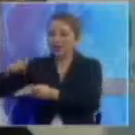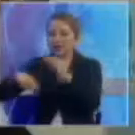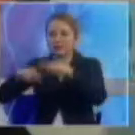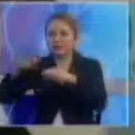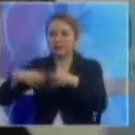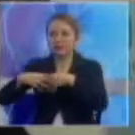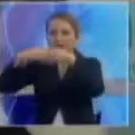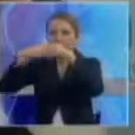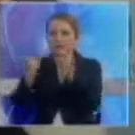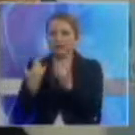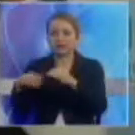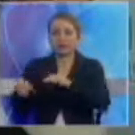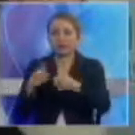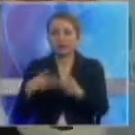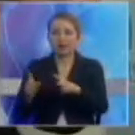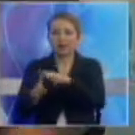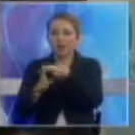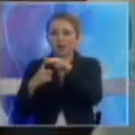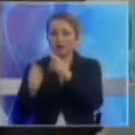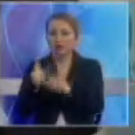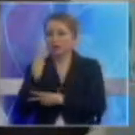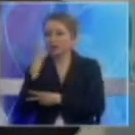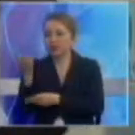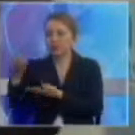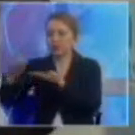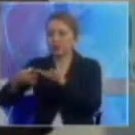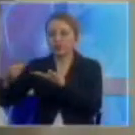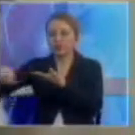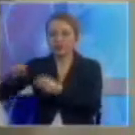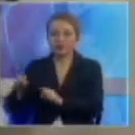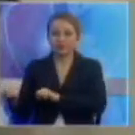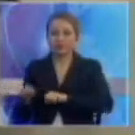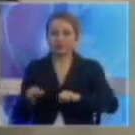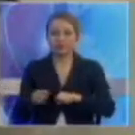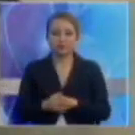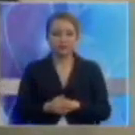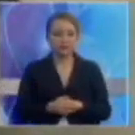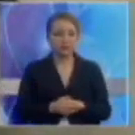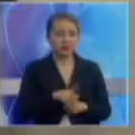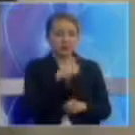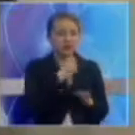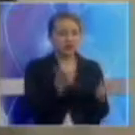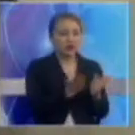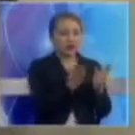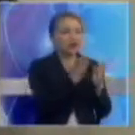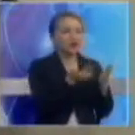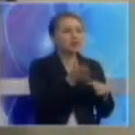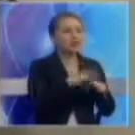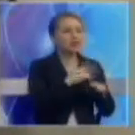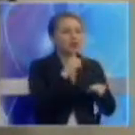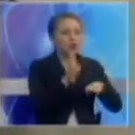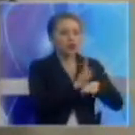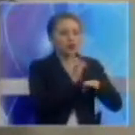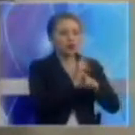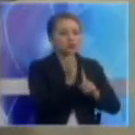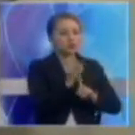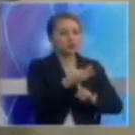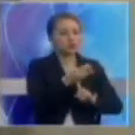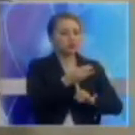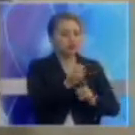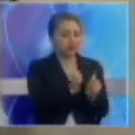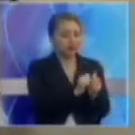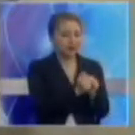una dinámica que ya podemos empezar a ver en la zona del terremoto. El gobierno está promoviendo con mucha fuerza también el uso del dinero